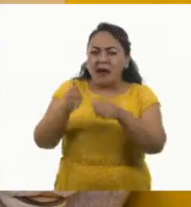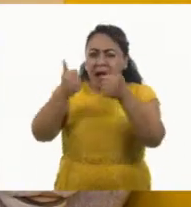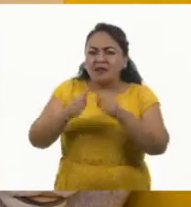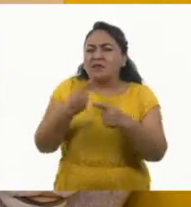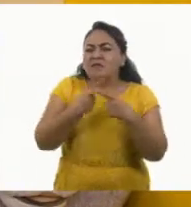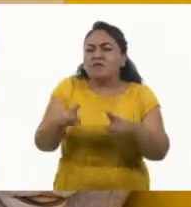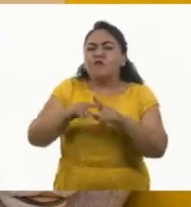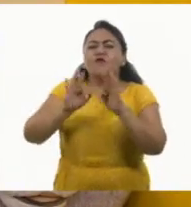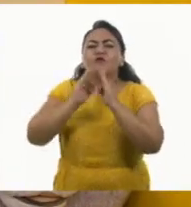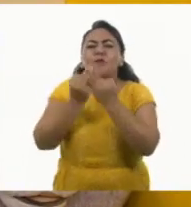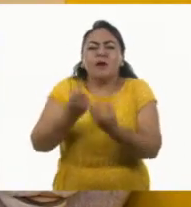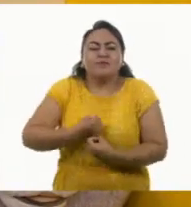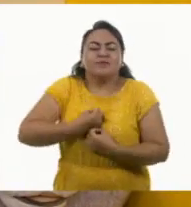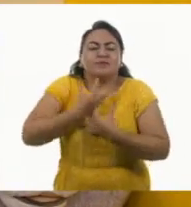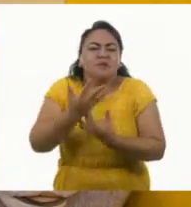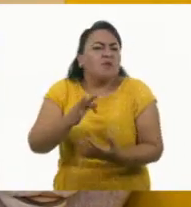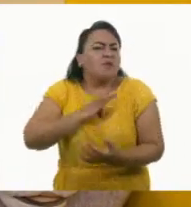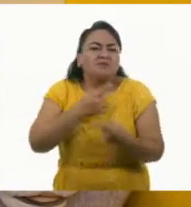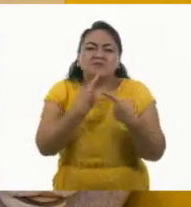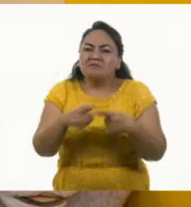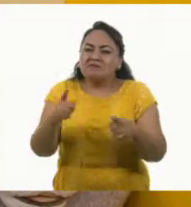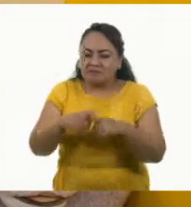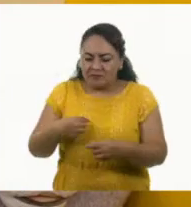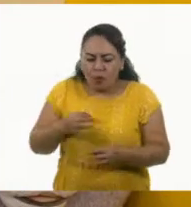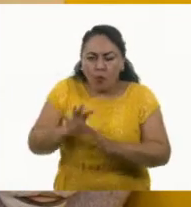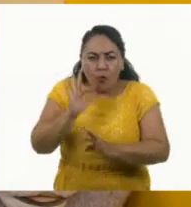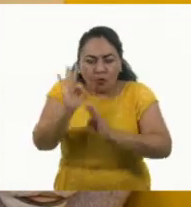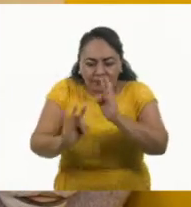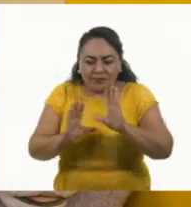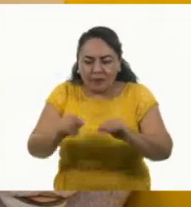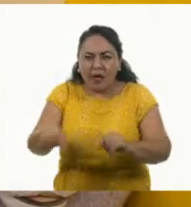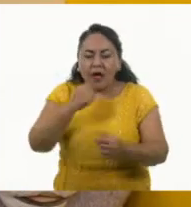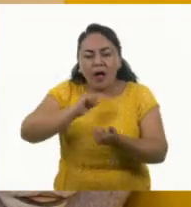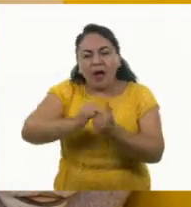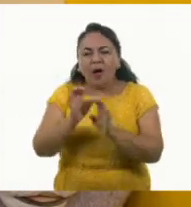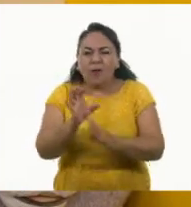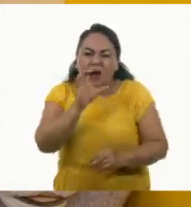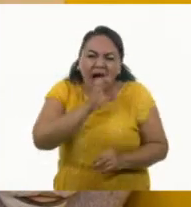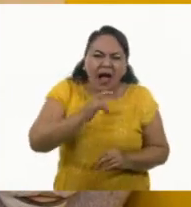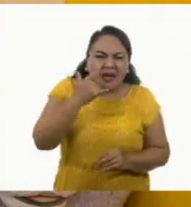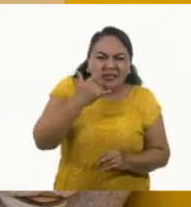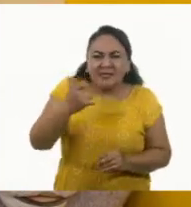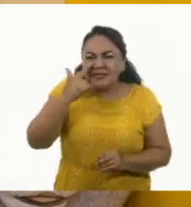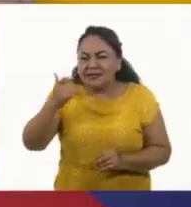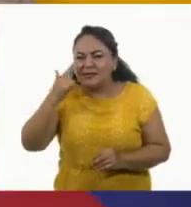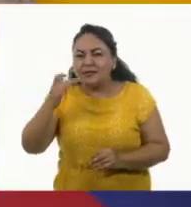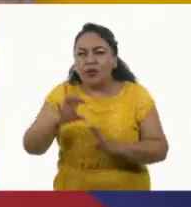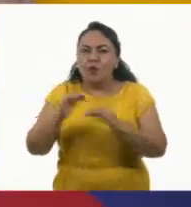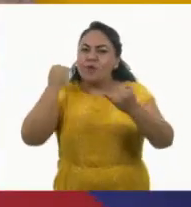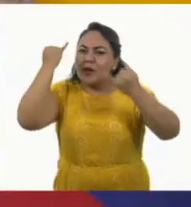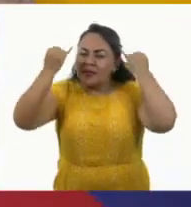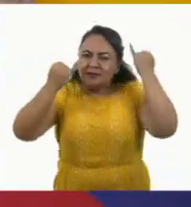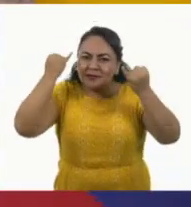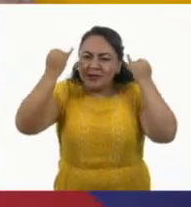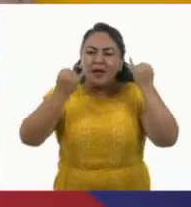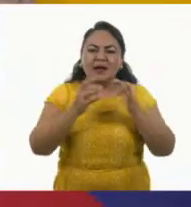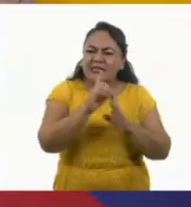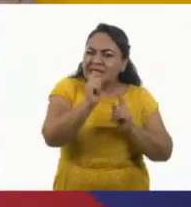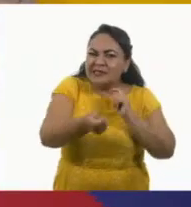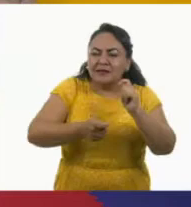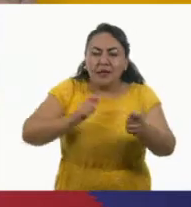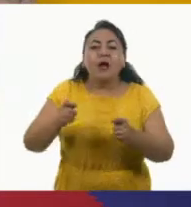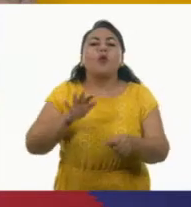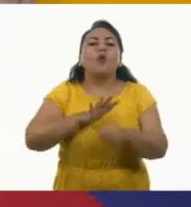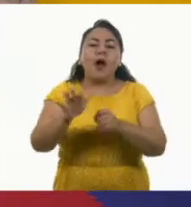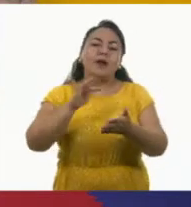expresión, podemos desarrollar con ellas en las niñas y los niños la curiosidad, la imaginación y la creatividad. Un buen aliado para esto